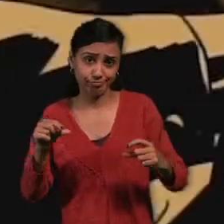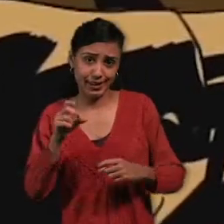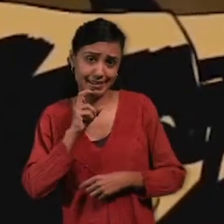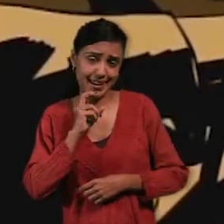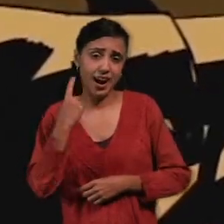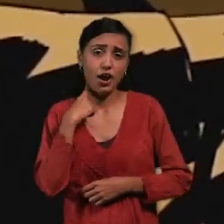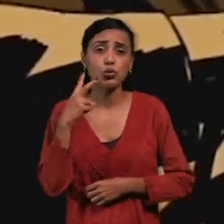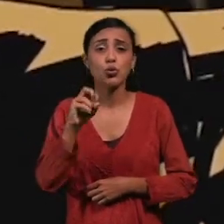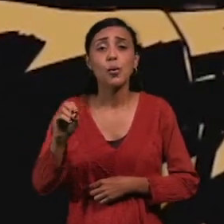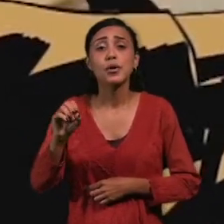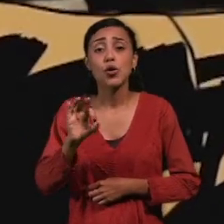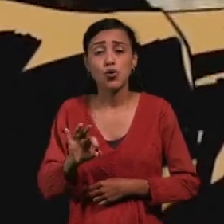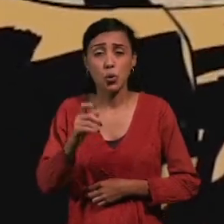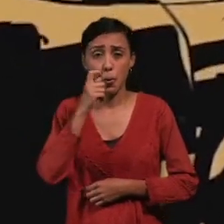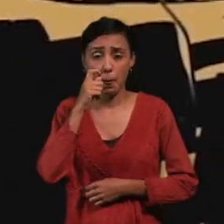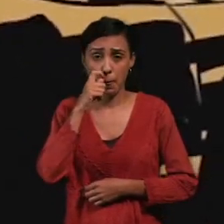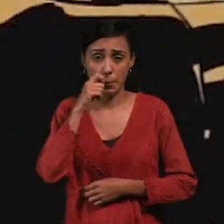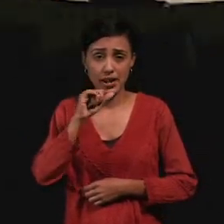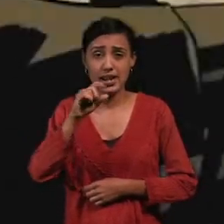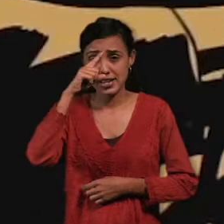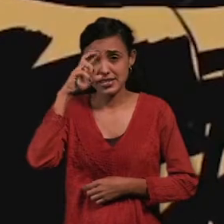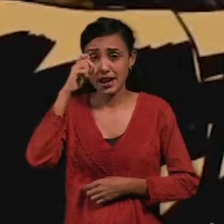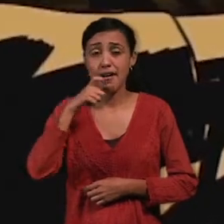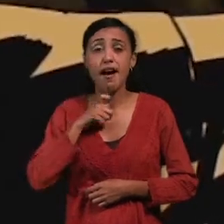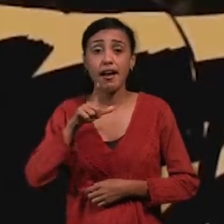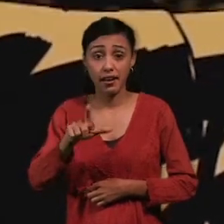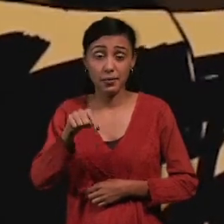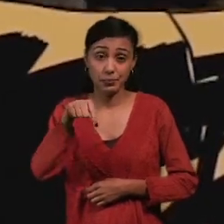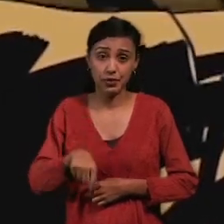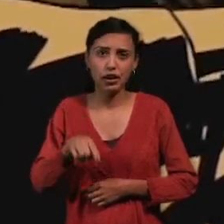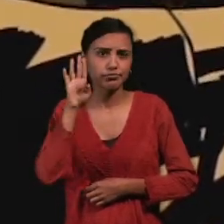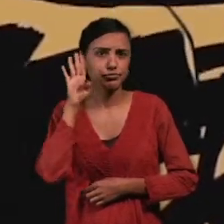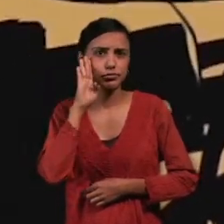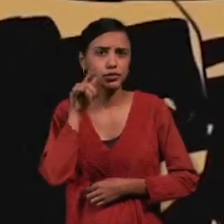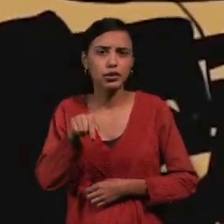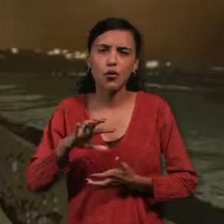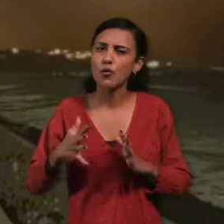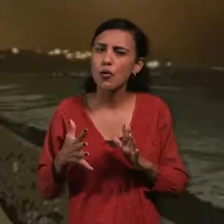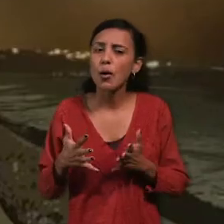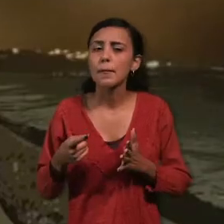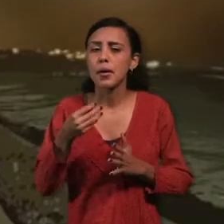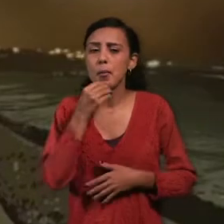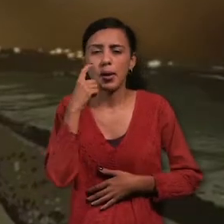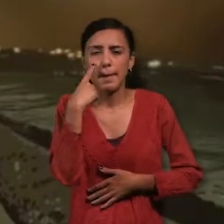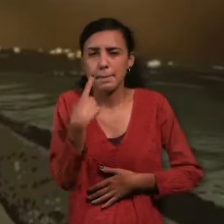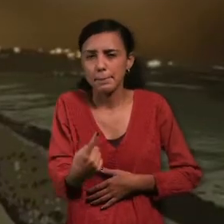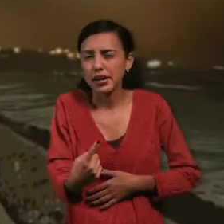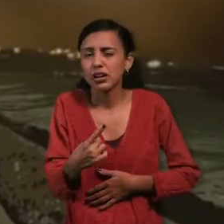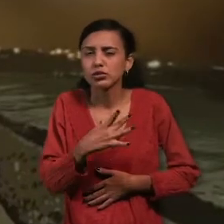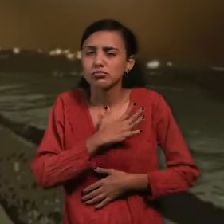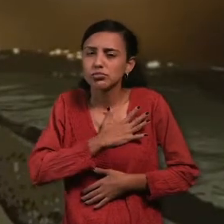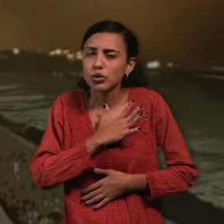de 2008, del israelí Ari Folman. Aquí la animación es el medio apropiado para acceder a los pasajes